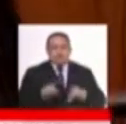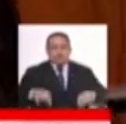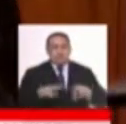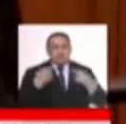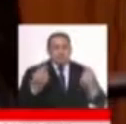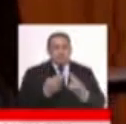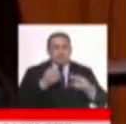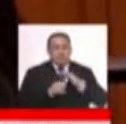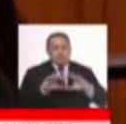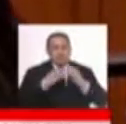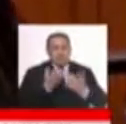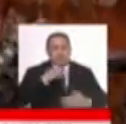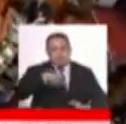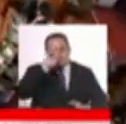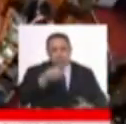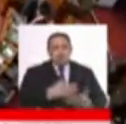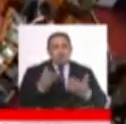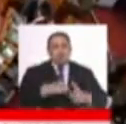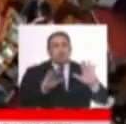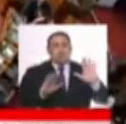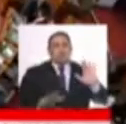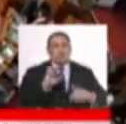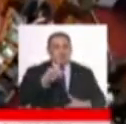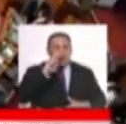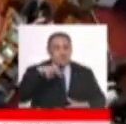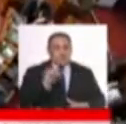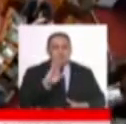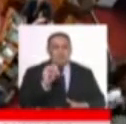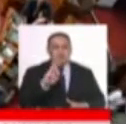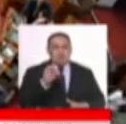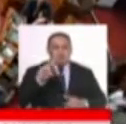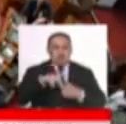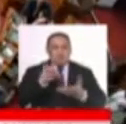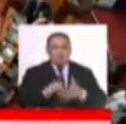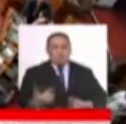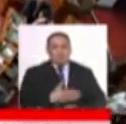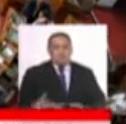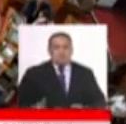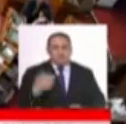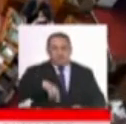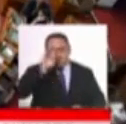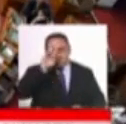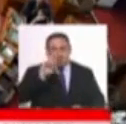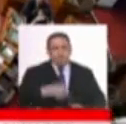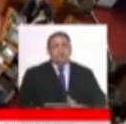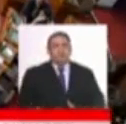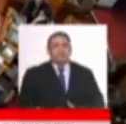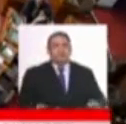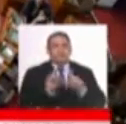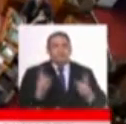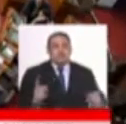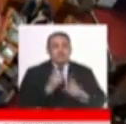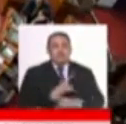han funcionado y se han activado los mecanismos constitucionales, yo creo que de manera bastante escrupulosa. Cada una de las instituciones cumplió